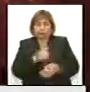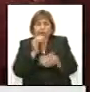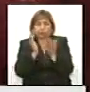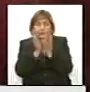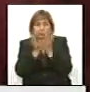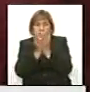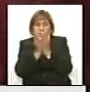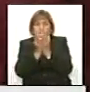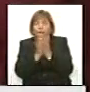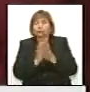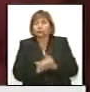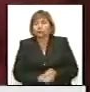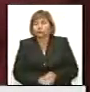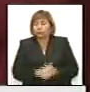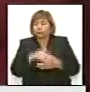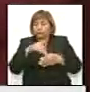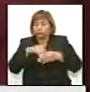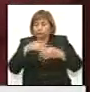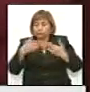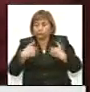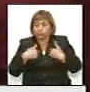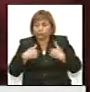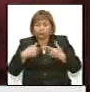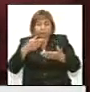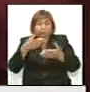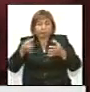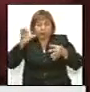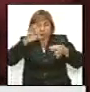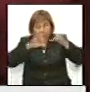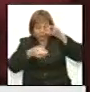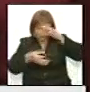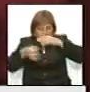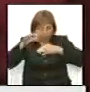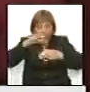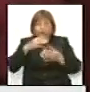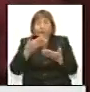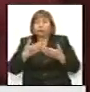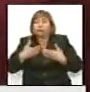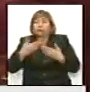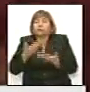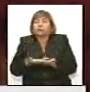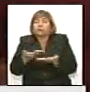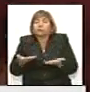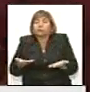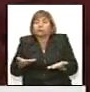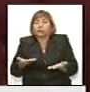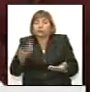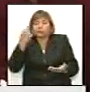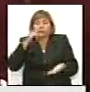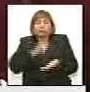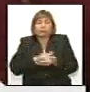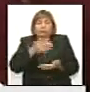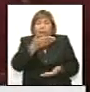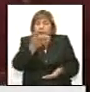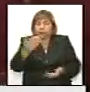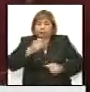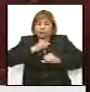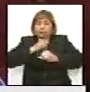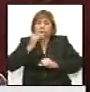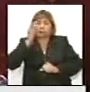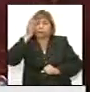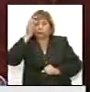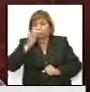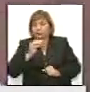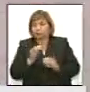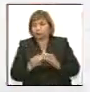instituciones que tengan este tipo de laboratorios donde les puedan dar una herramienta a los chicos para que puedan defenderse en el futuro, ¿no? Es